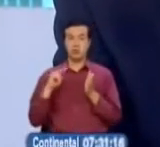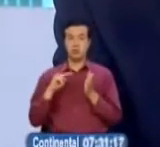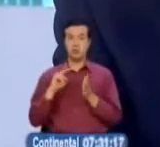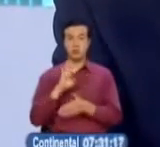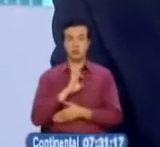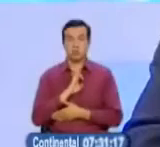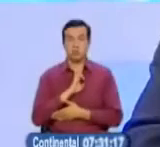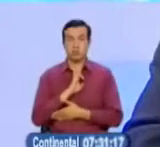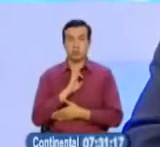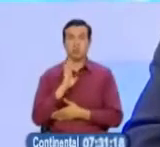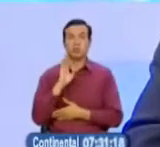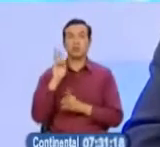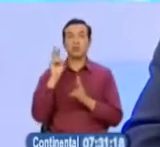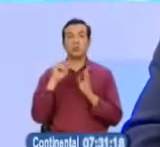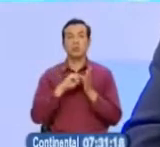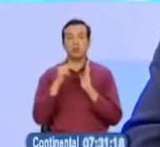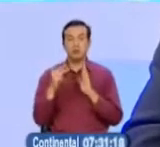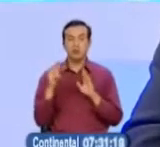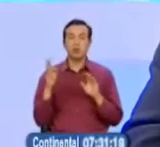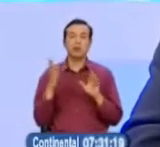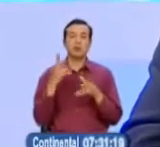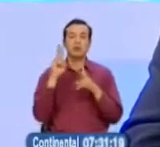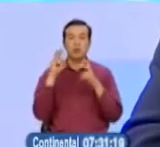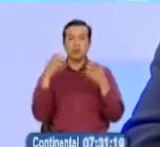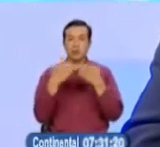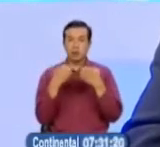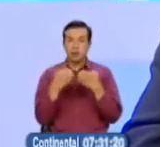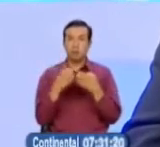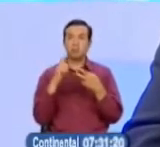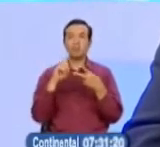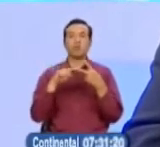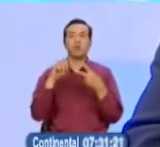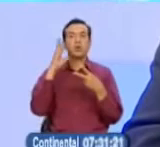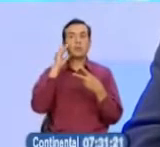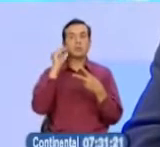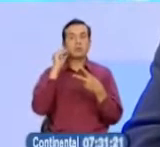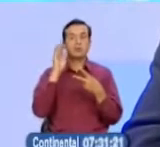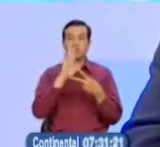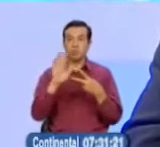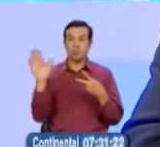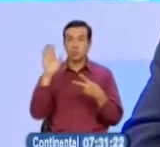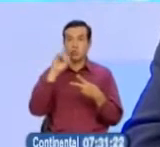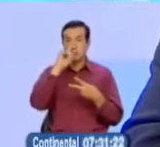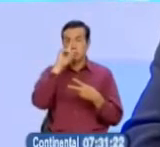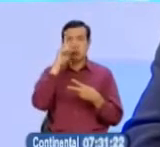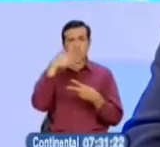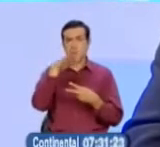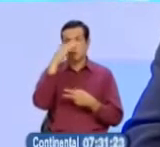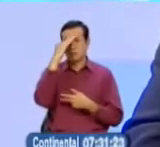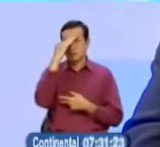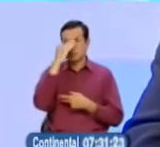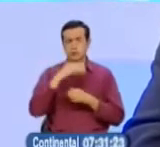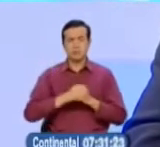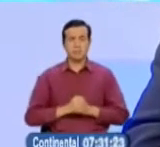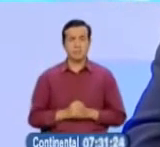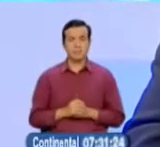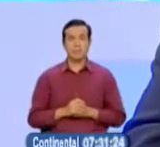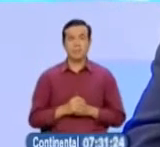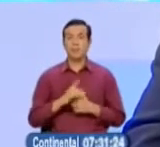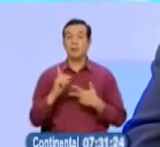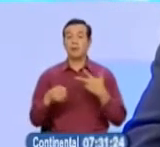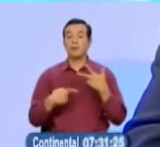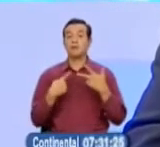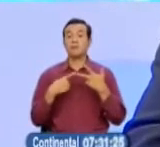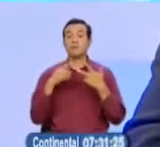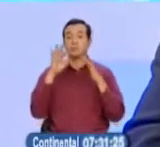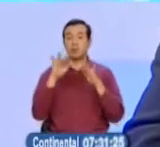técnicos. temas de equipamiento y en temas de experiencia y preparación de sus funcionarios, ¿no? Pero tenemos algo más, ¿no? Tenemos